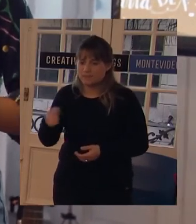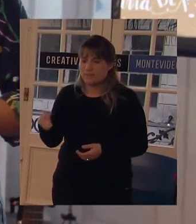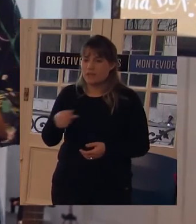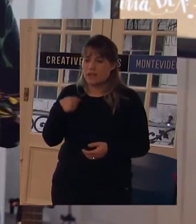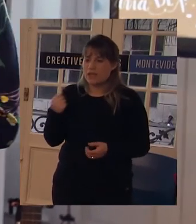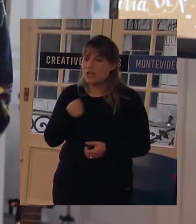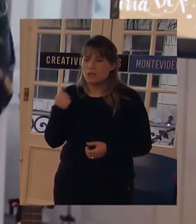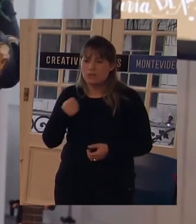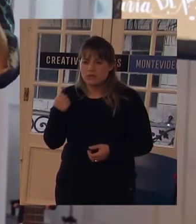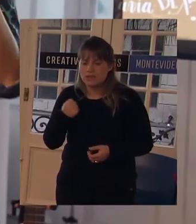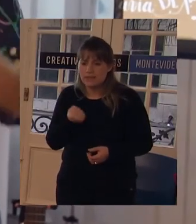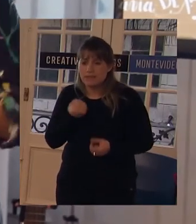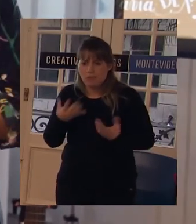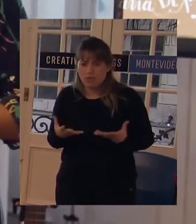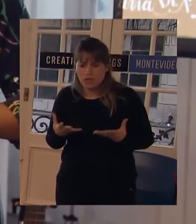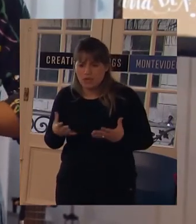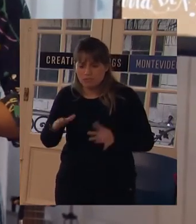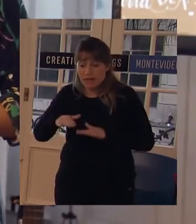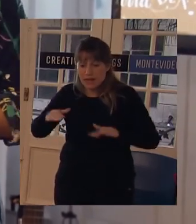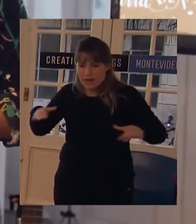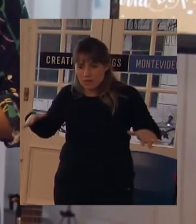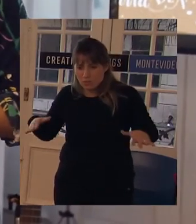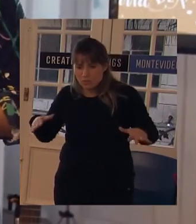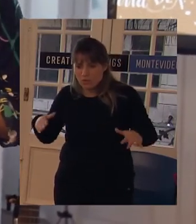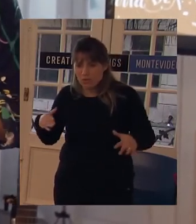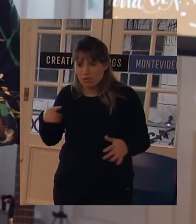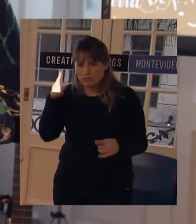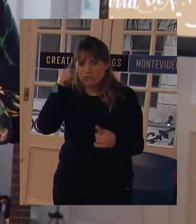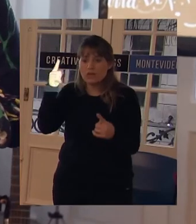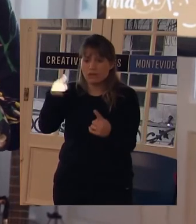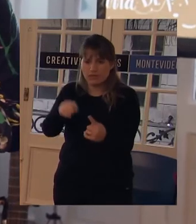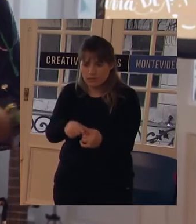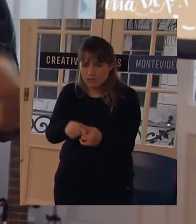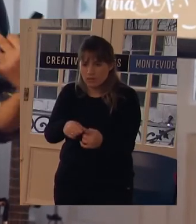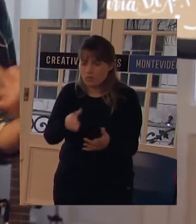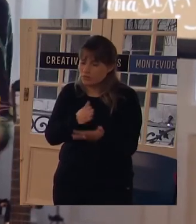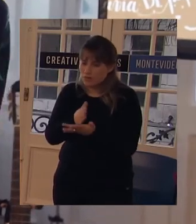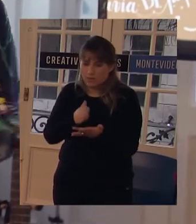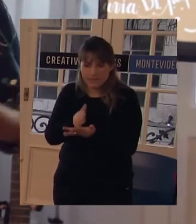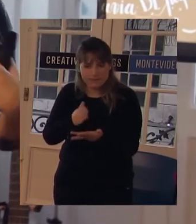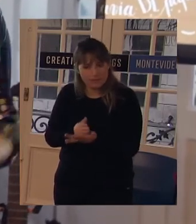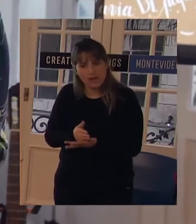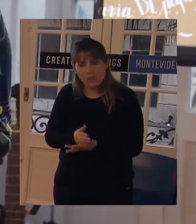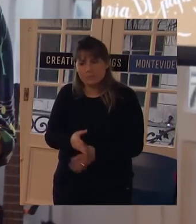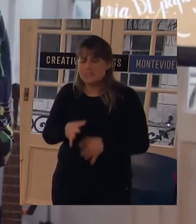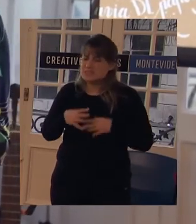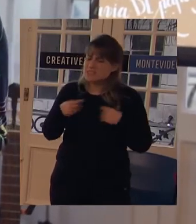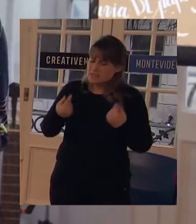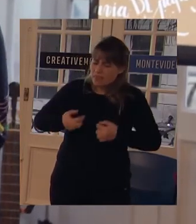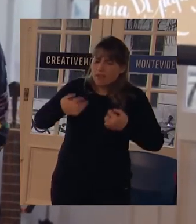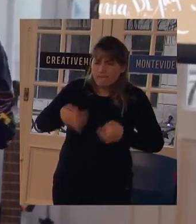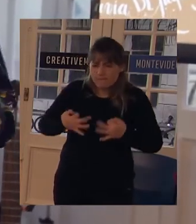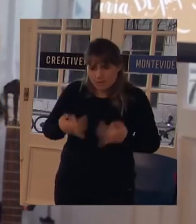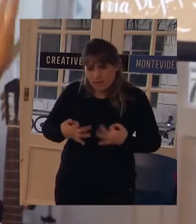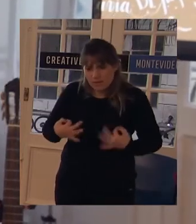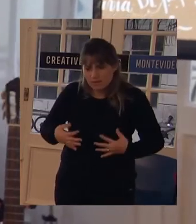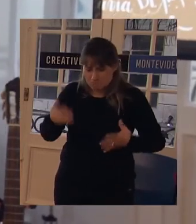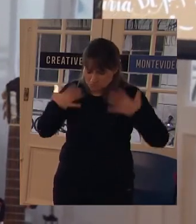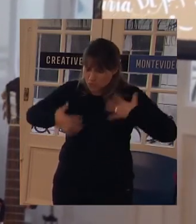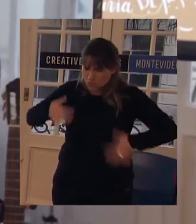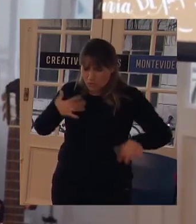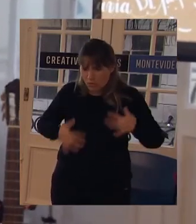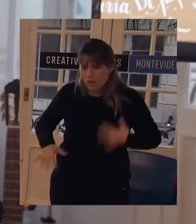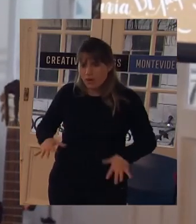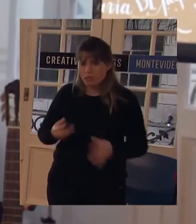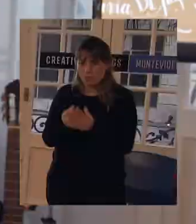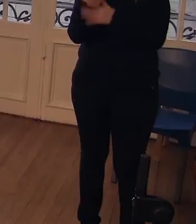calificación. La calificación no importa, lo importante es que vos vayas, hagas, experimentes con el cuerpo, con las